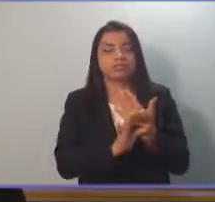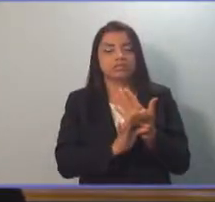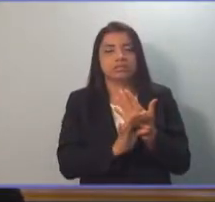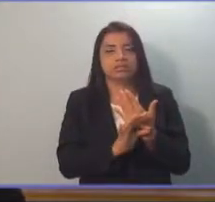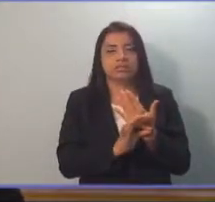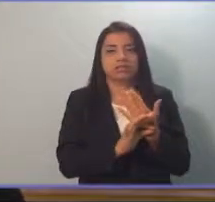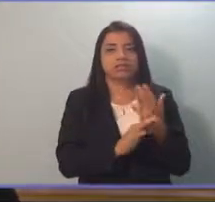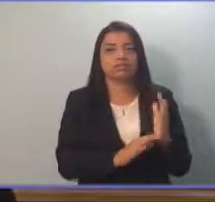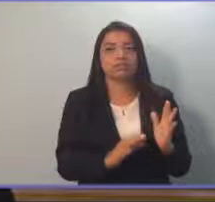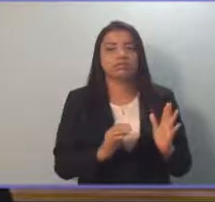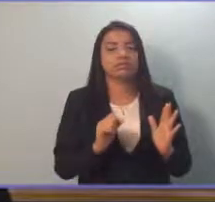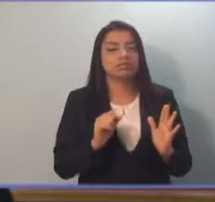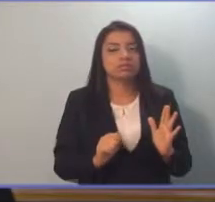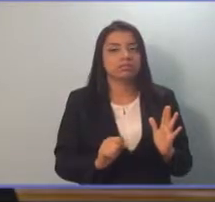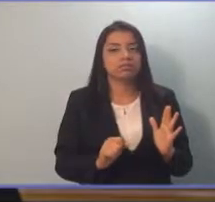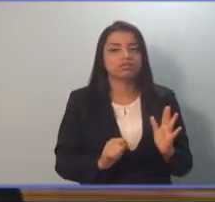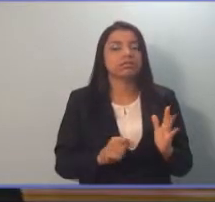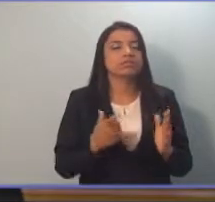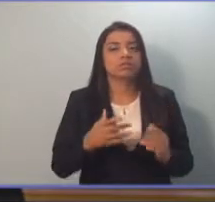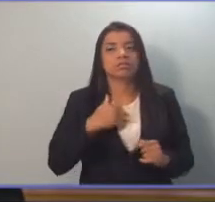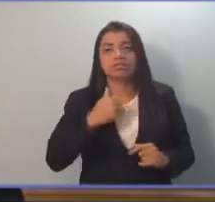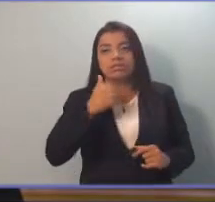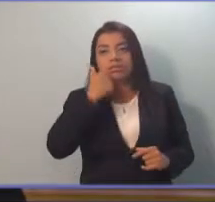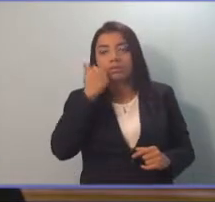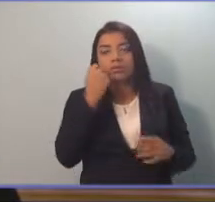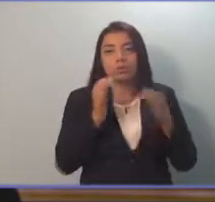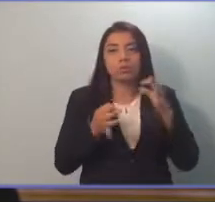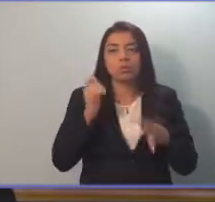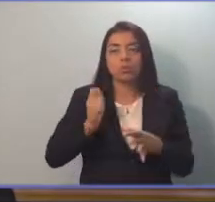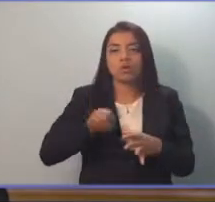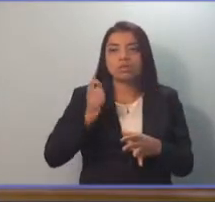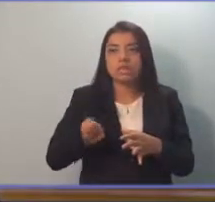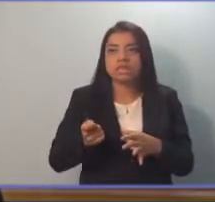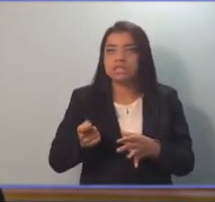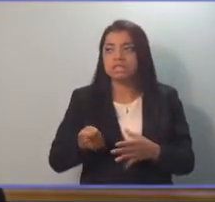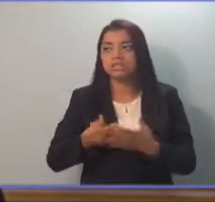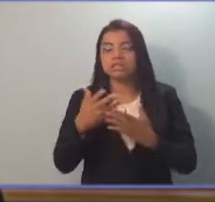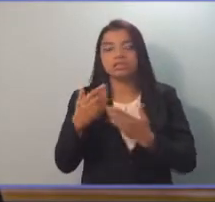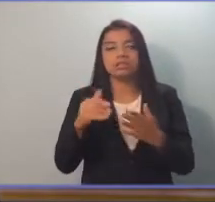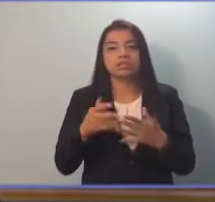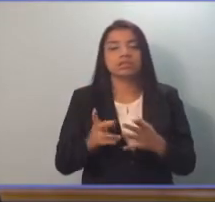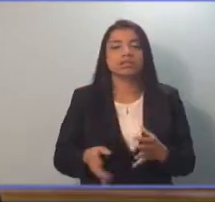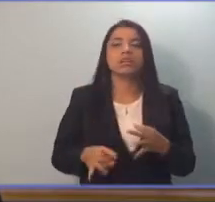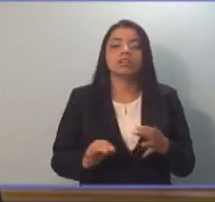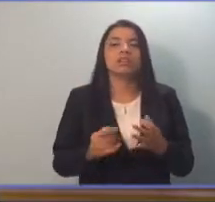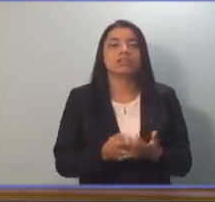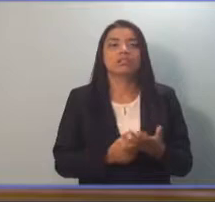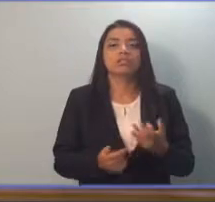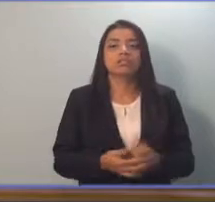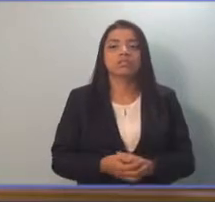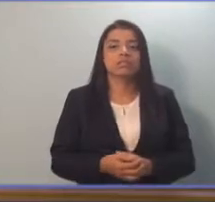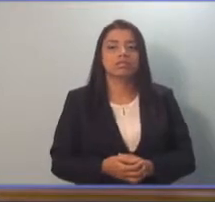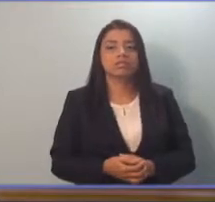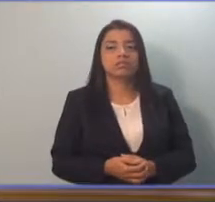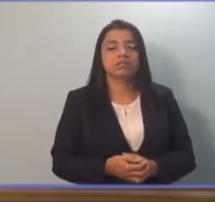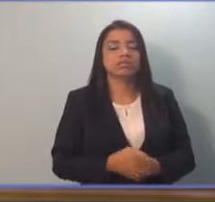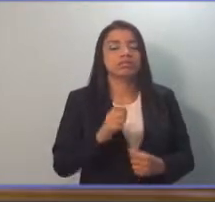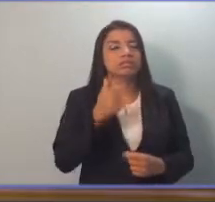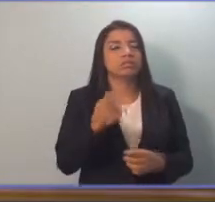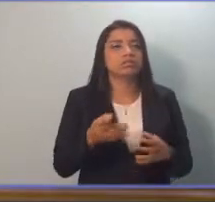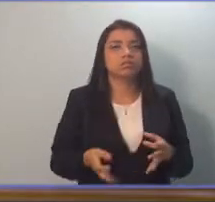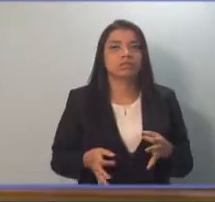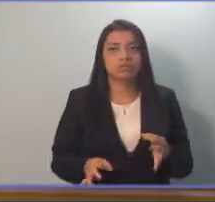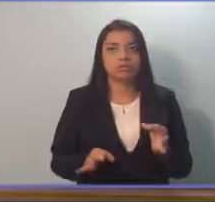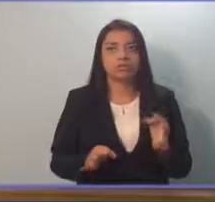que ofrezcan a los jueces de menores alternativas para que puedan imponer otro tipo de